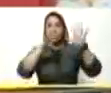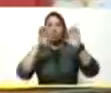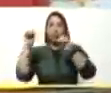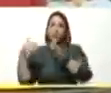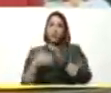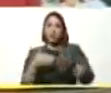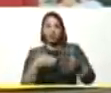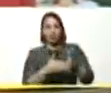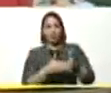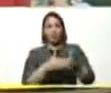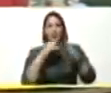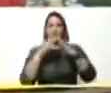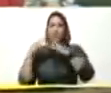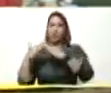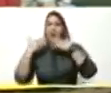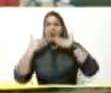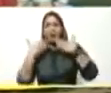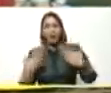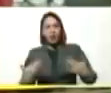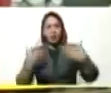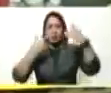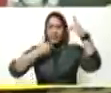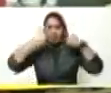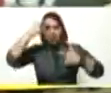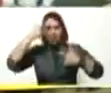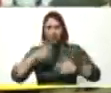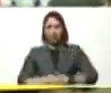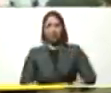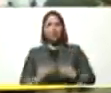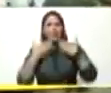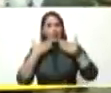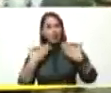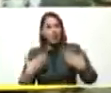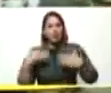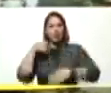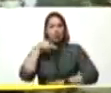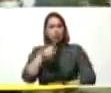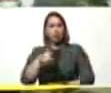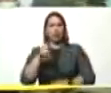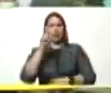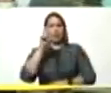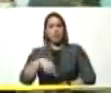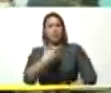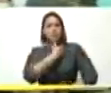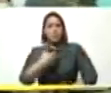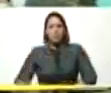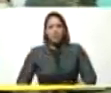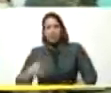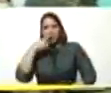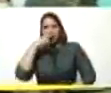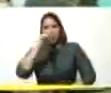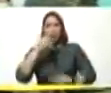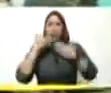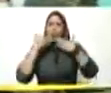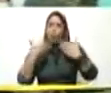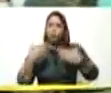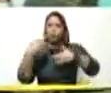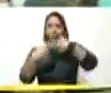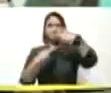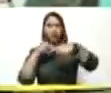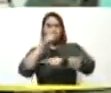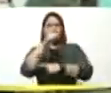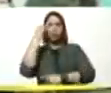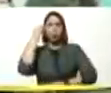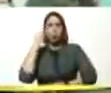3.900.000. Gracias al comandante Chávez, gracias a usted, presidente Nicolás Maduro, gracias a la revolución